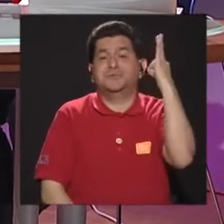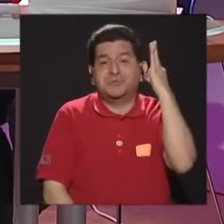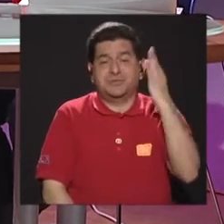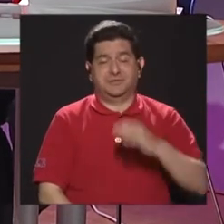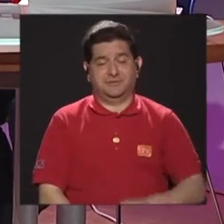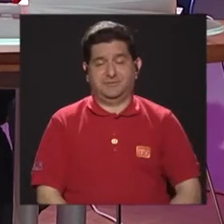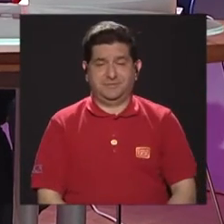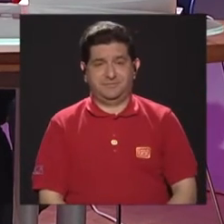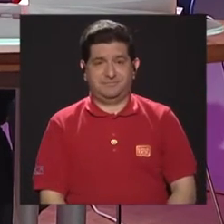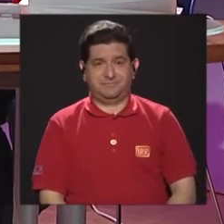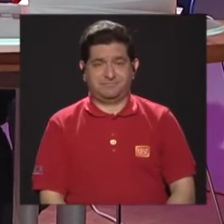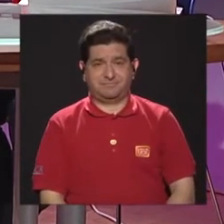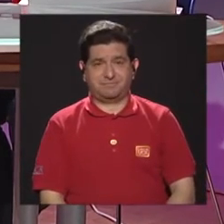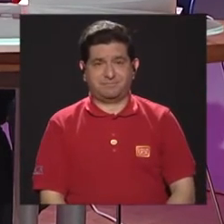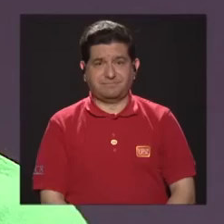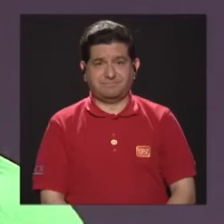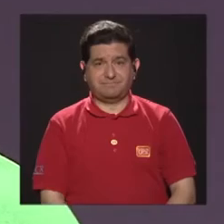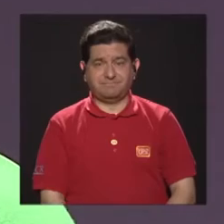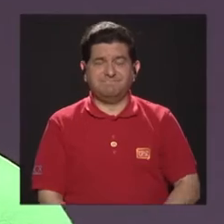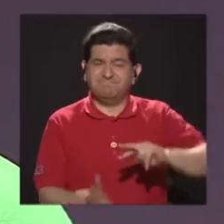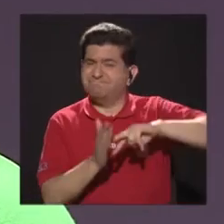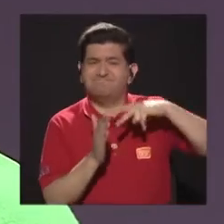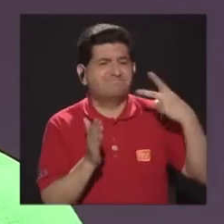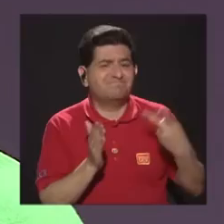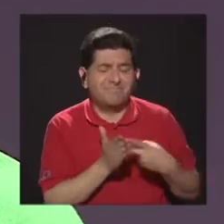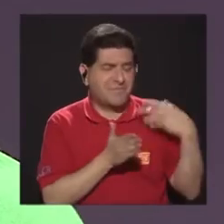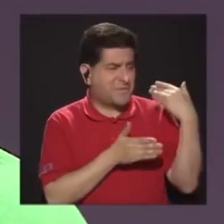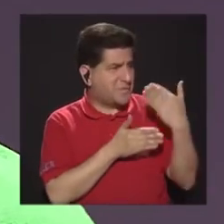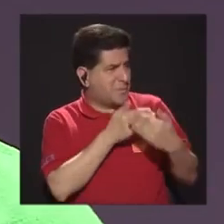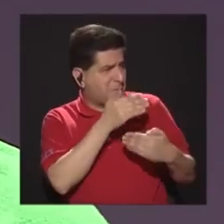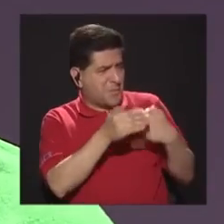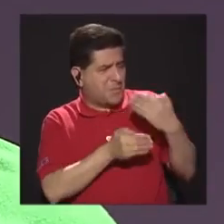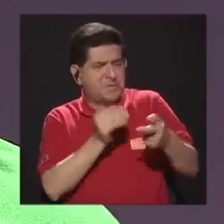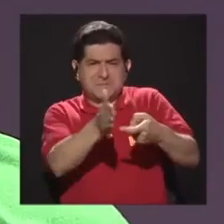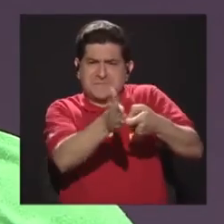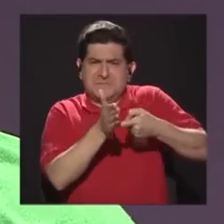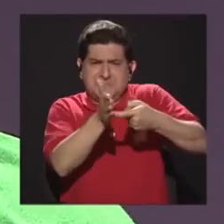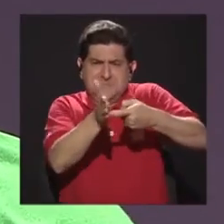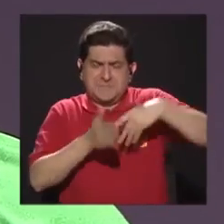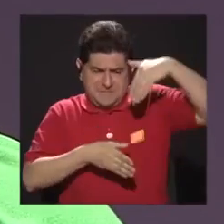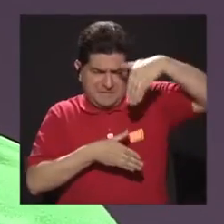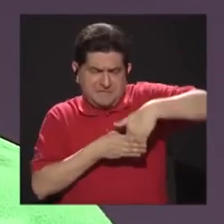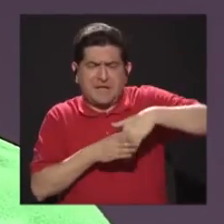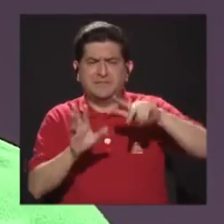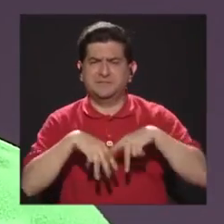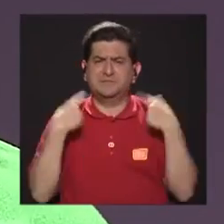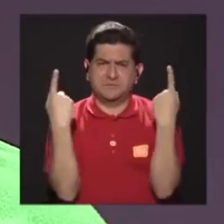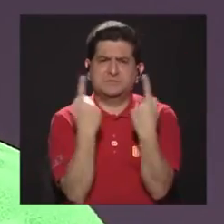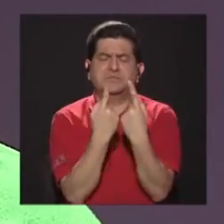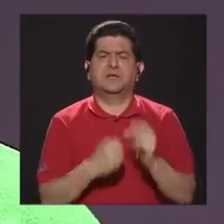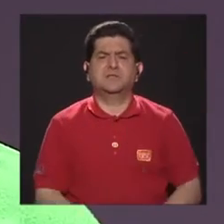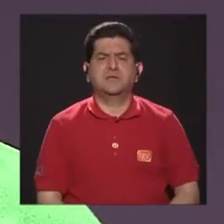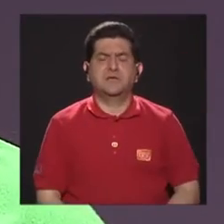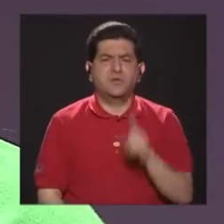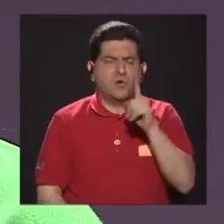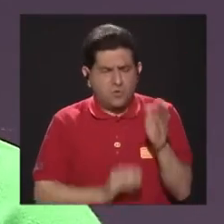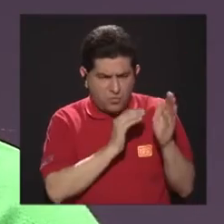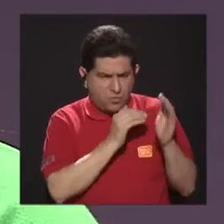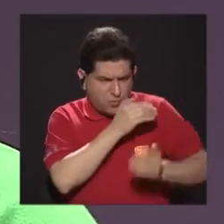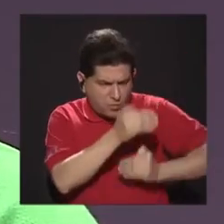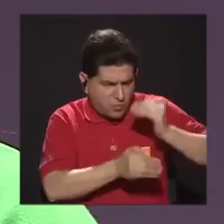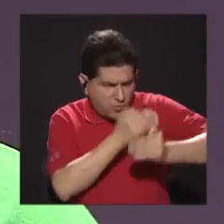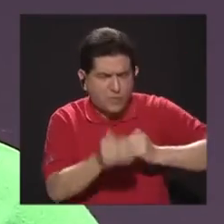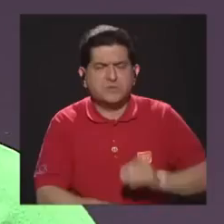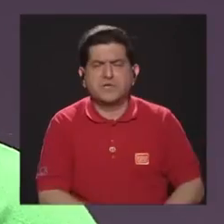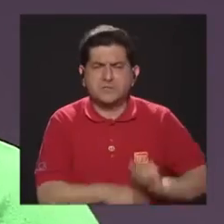eso viene con un proceso de exigencia al interno de los partidos, con procesos de formación, con